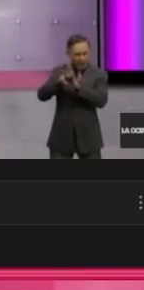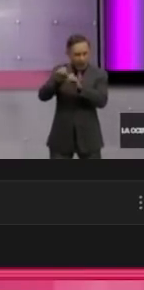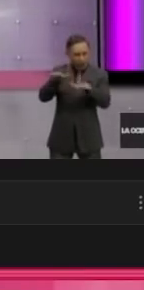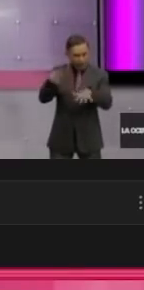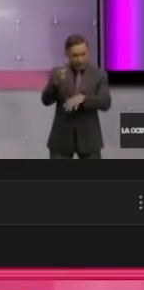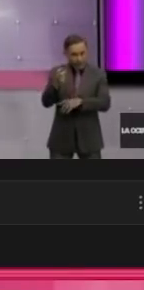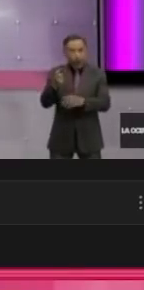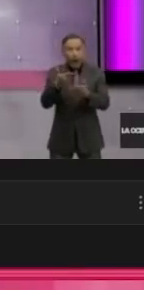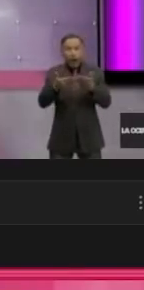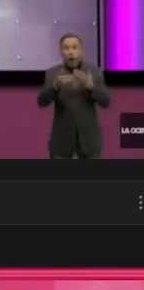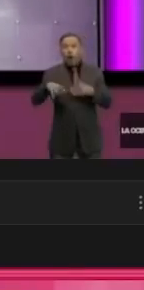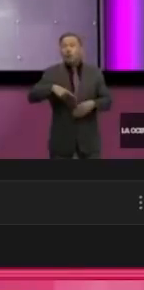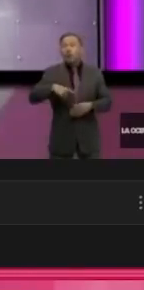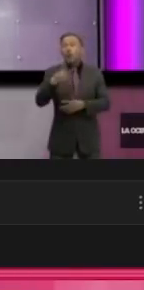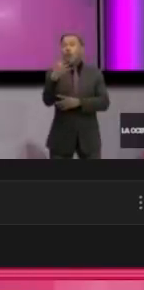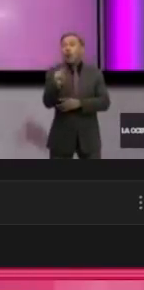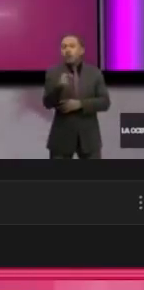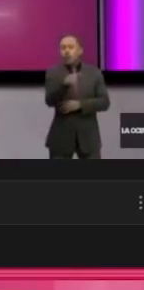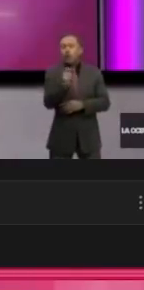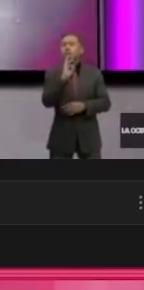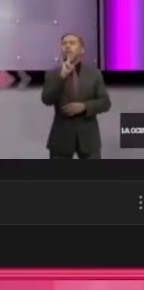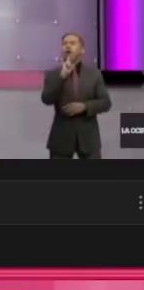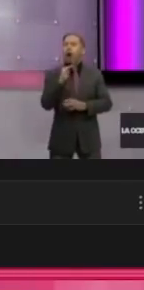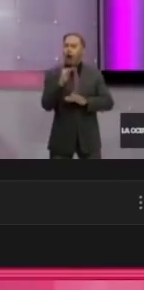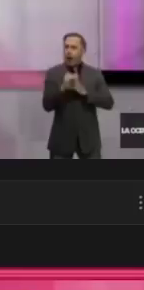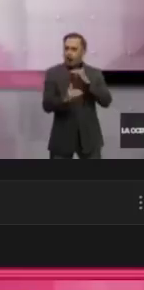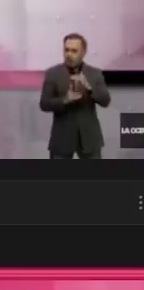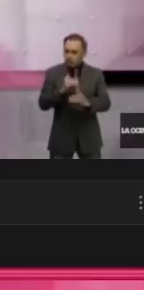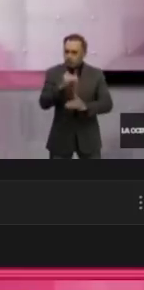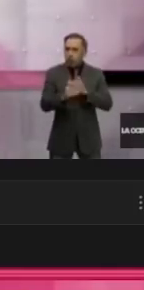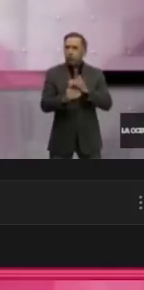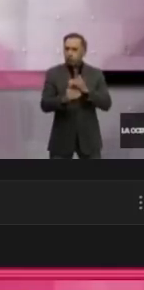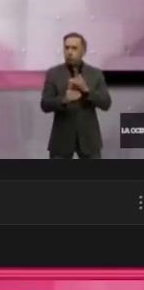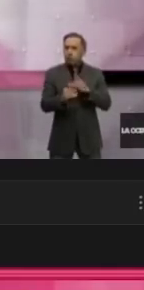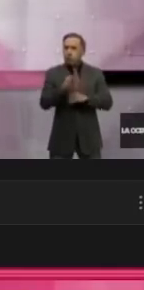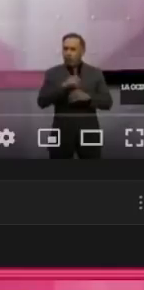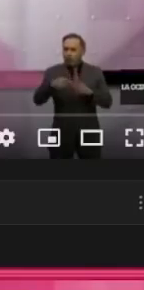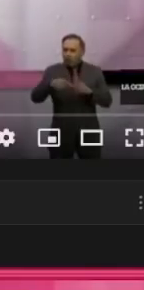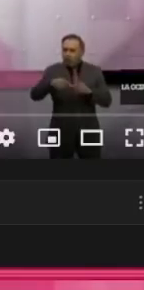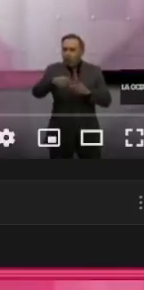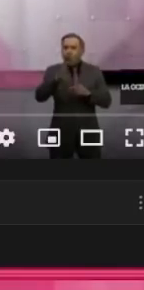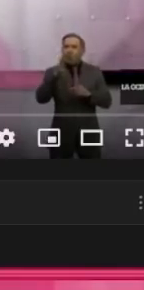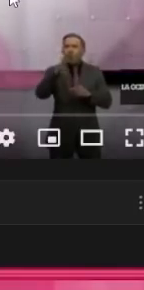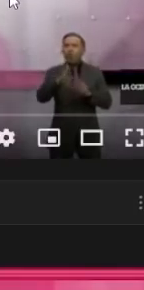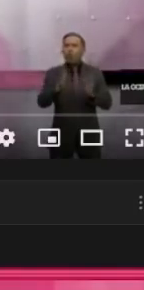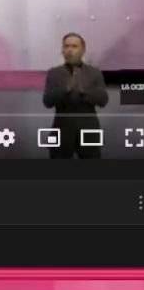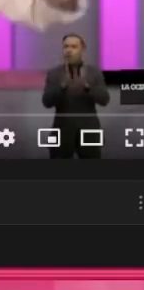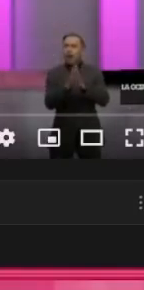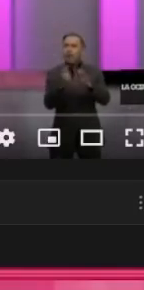de la 4T está avanzando, estamos rumbo hacia todavía una mayor democracia.